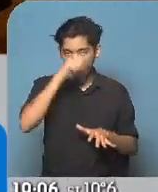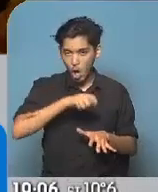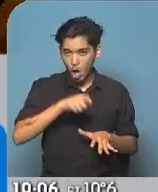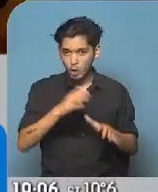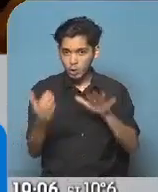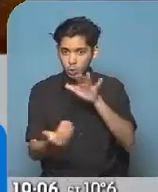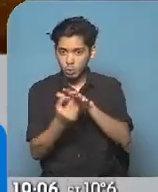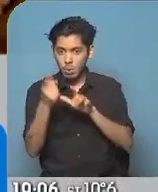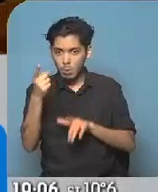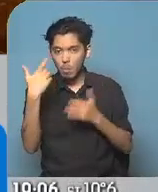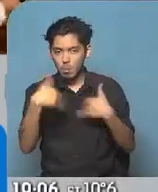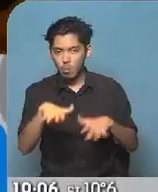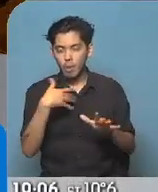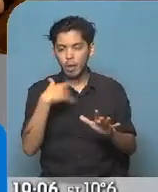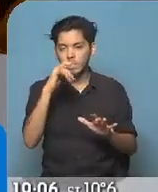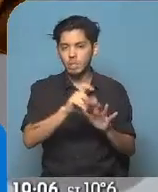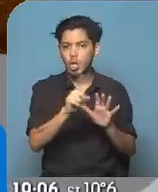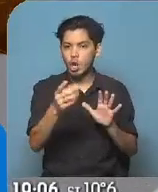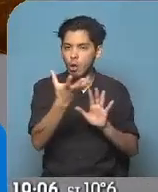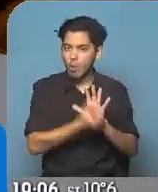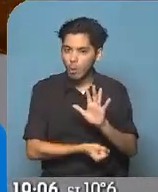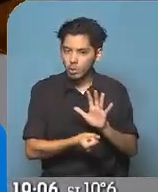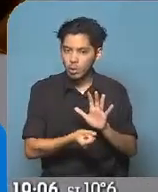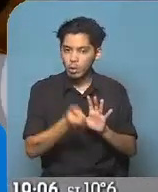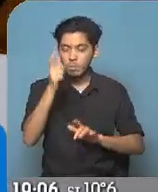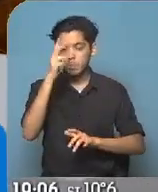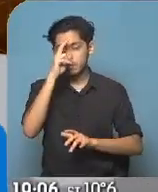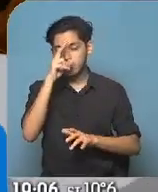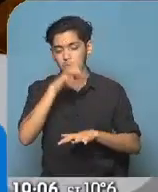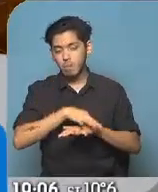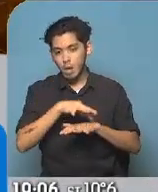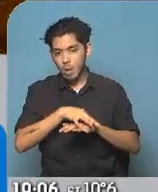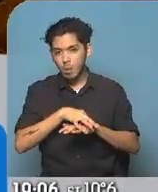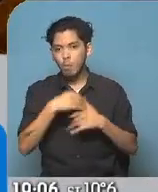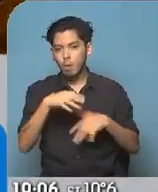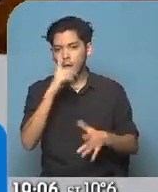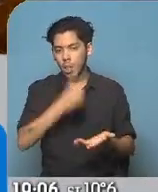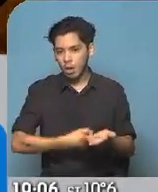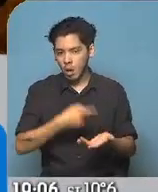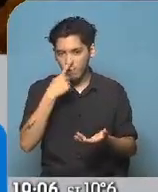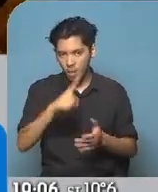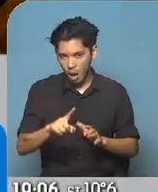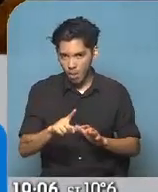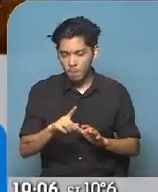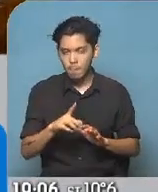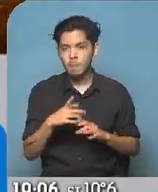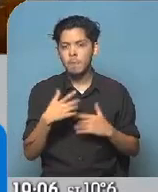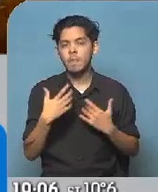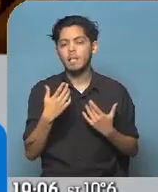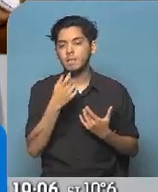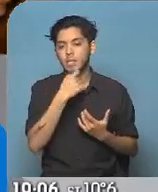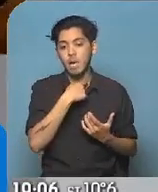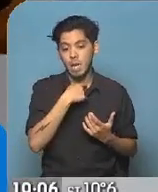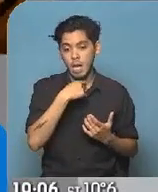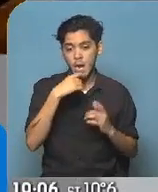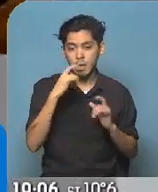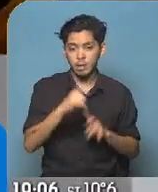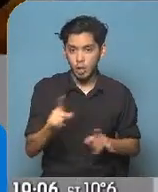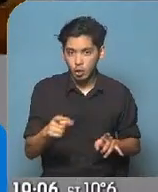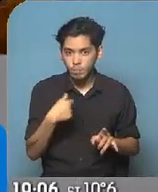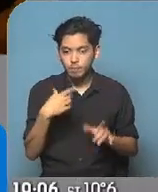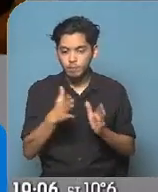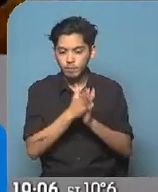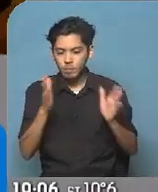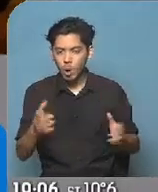hacerse esta interrupción voluntaria del embarazo en esos nosocomios esto por un lado y el otro pasa por el periodo de gestación